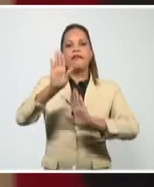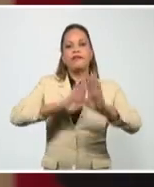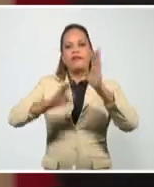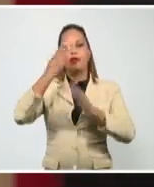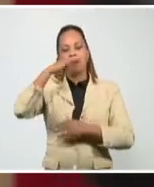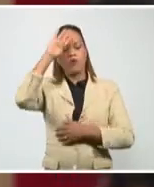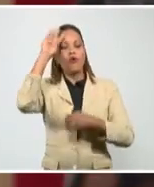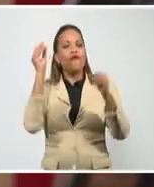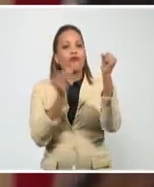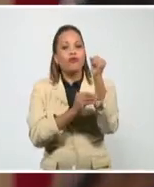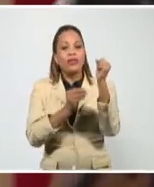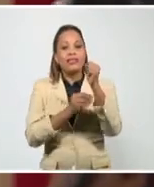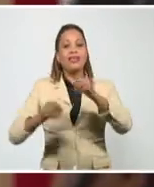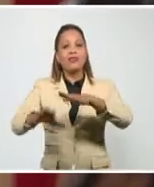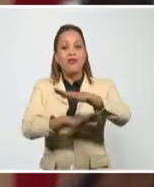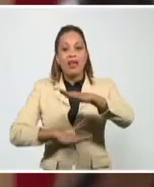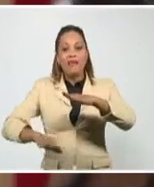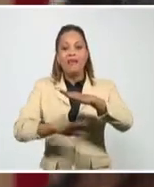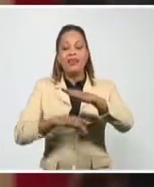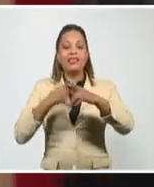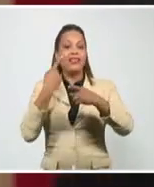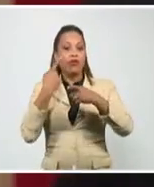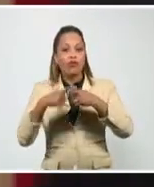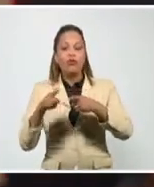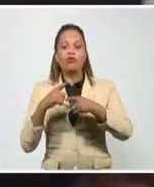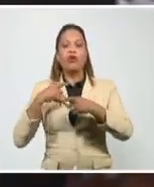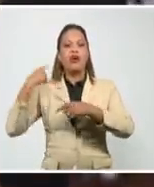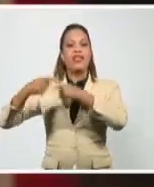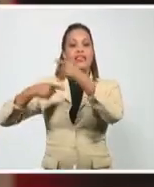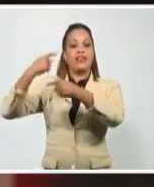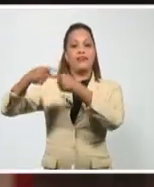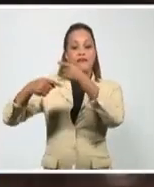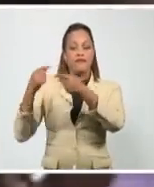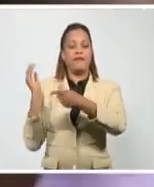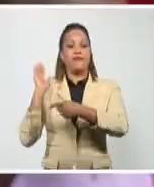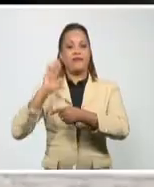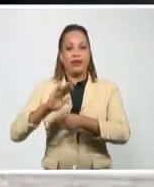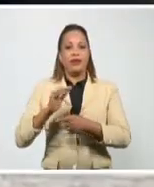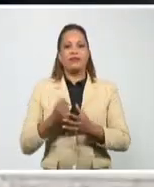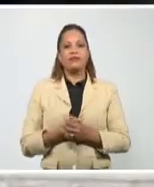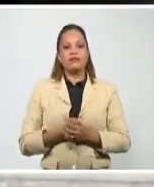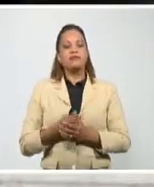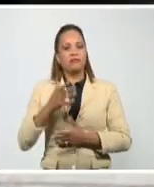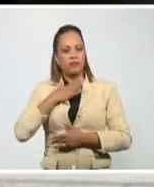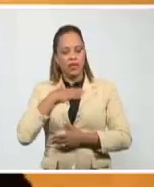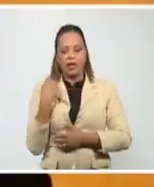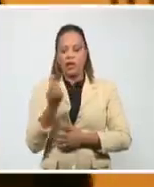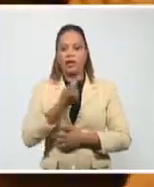fortaleciendo las bases de lo que otra gente heredará y también será dueño.